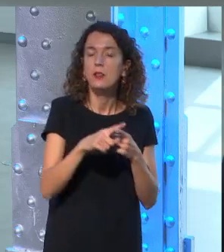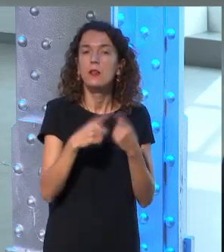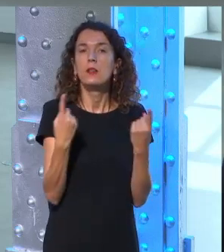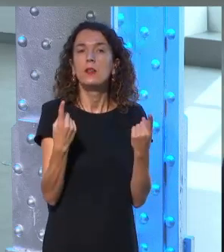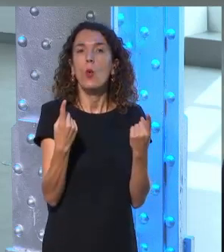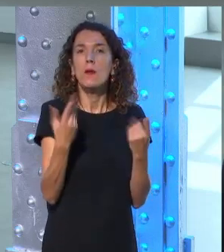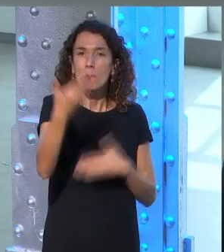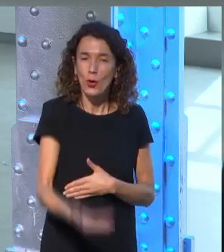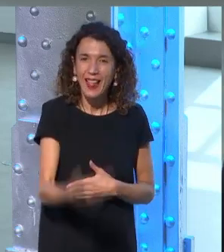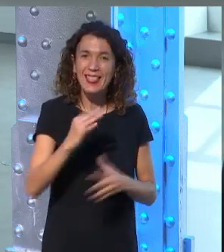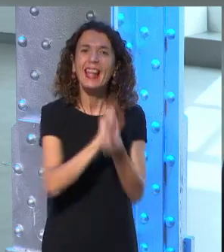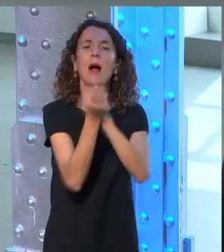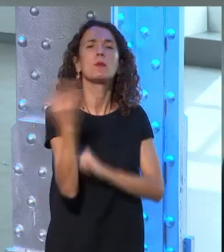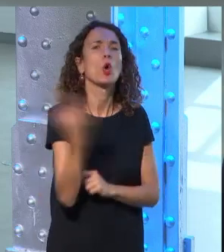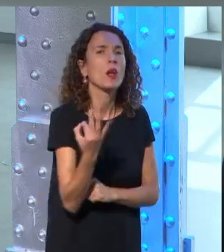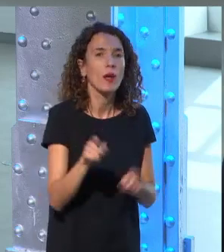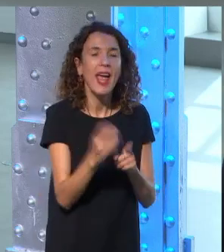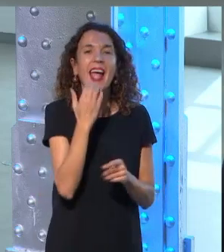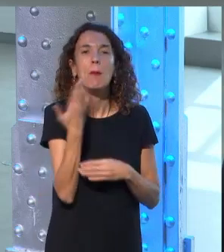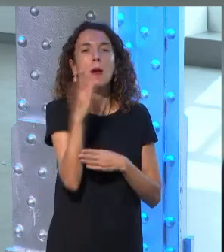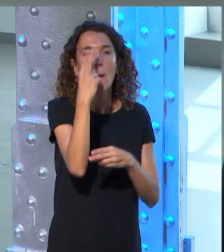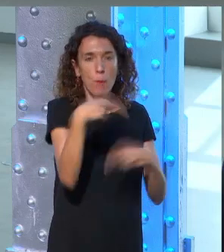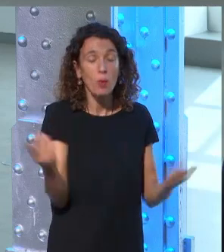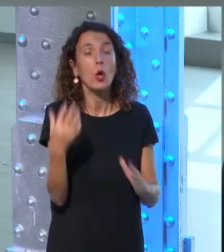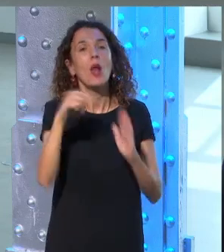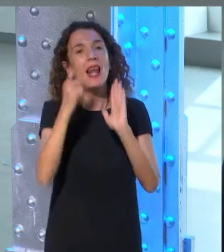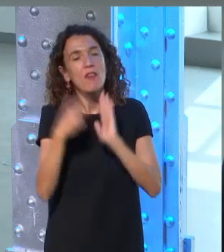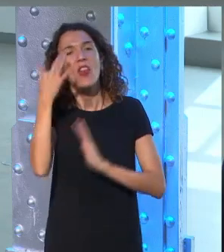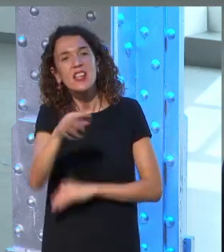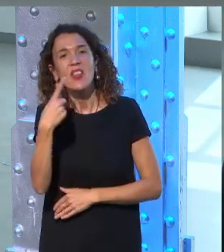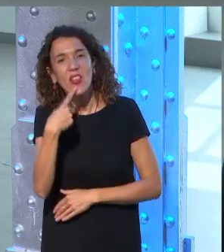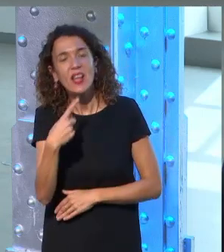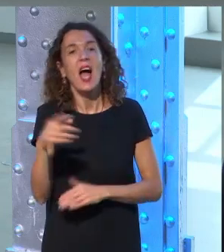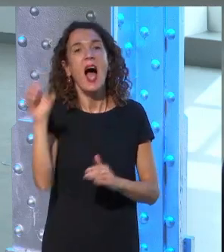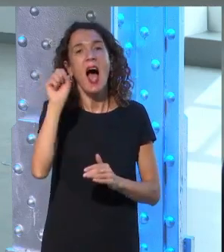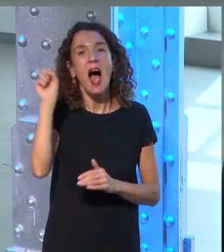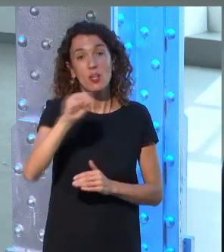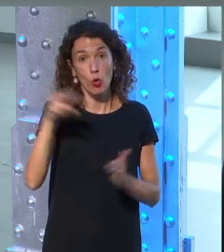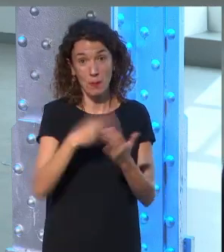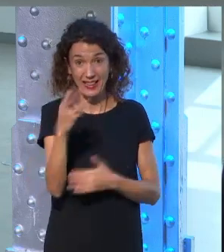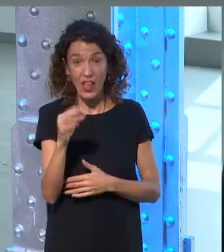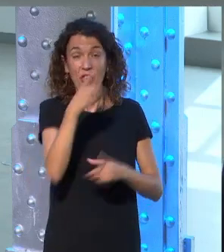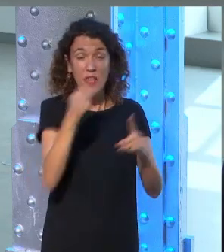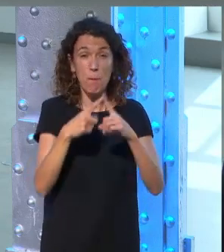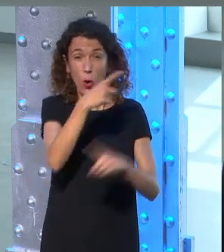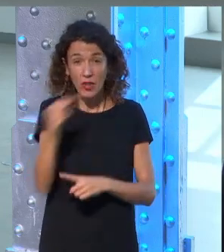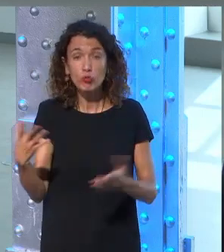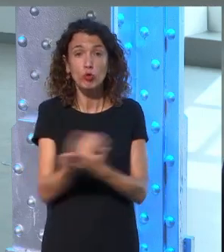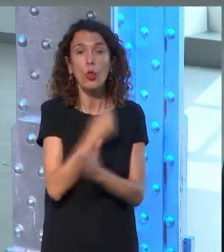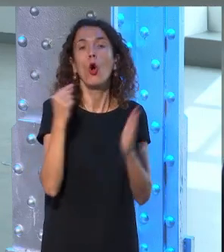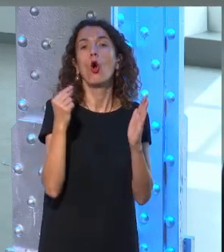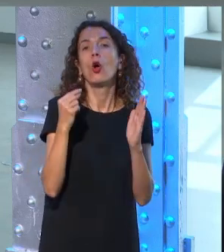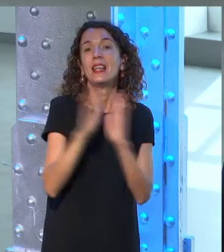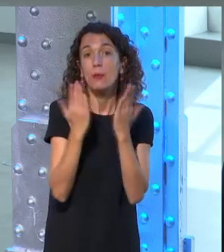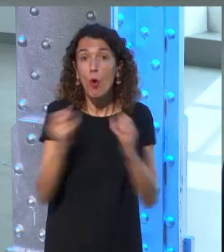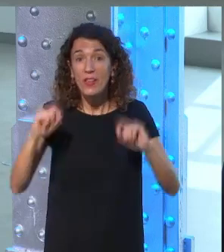potente palanca es la ejemplaridad pública. La ley francesa dice, en el año 2030 el 100% de todas las flotas de vehículos